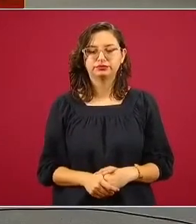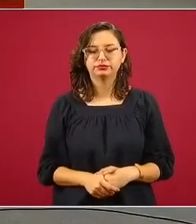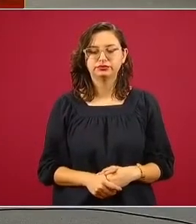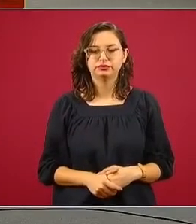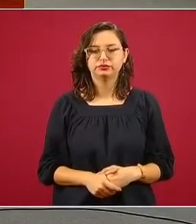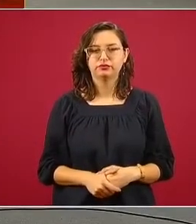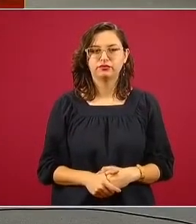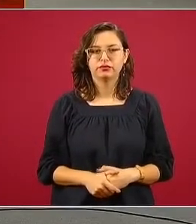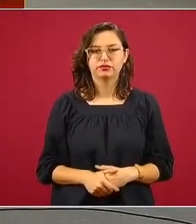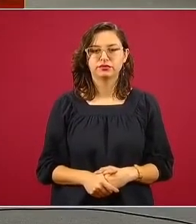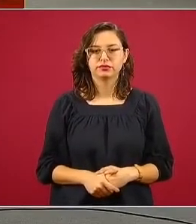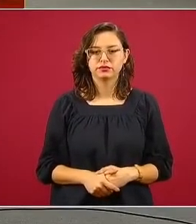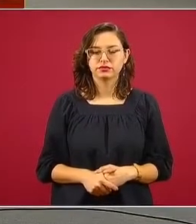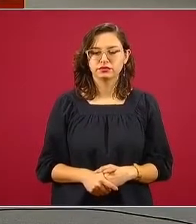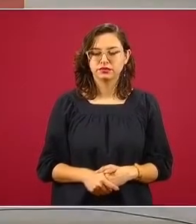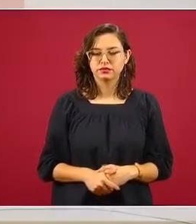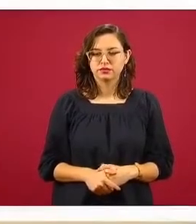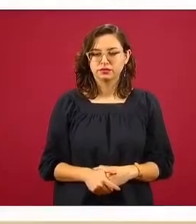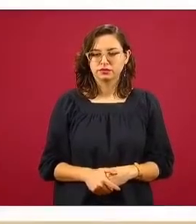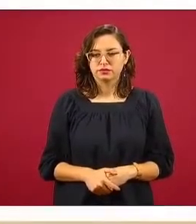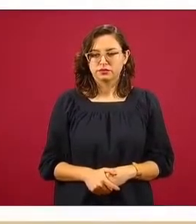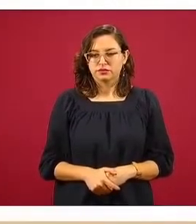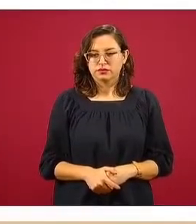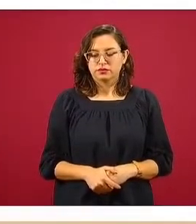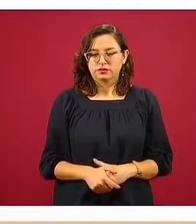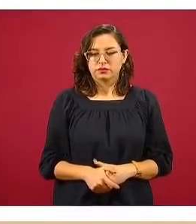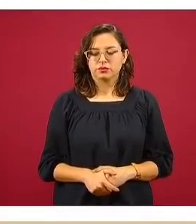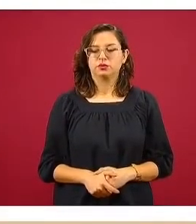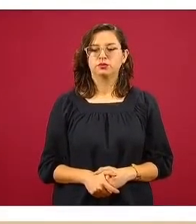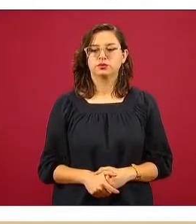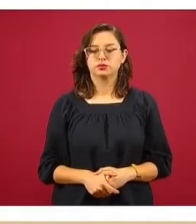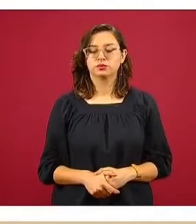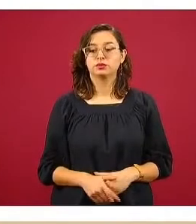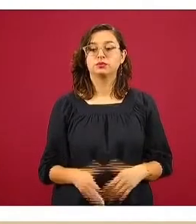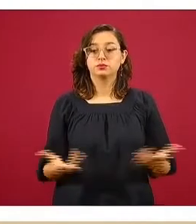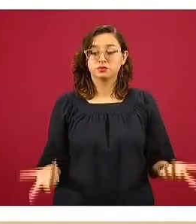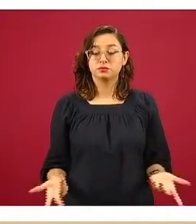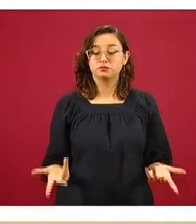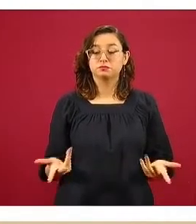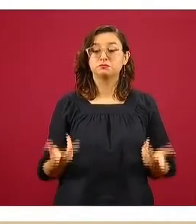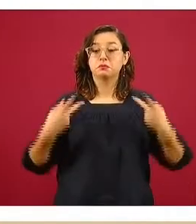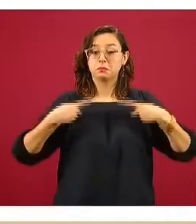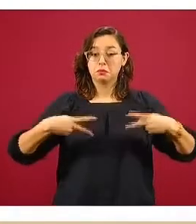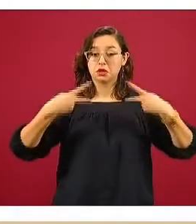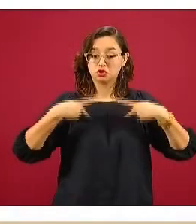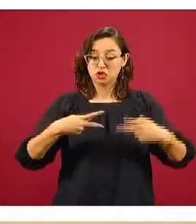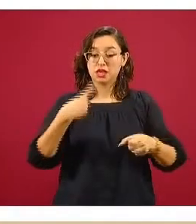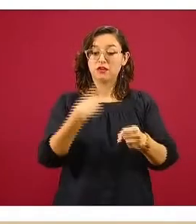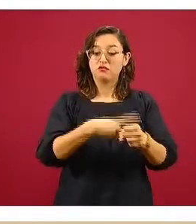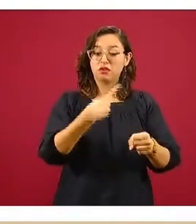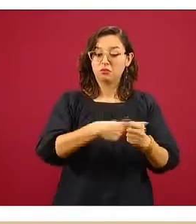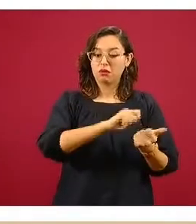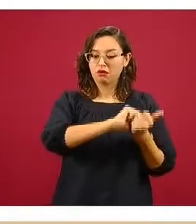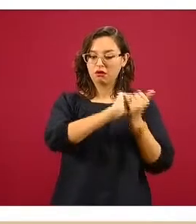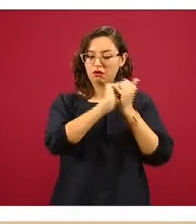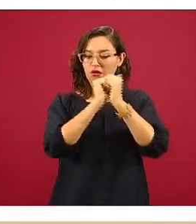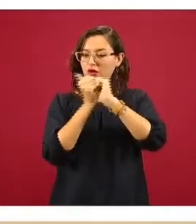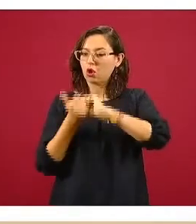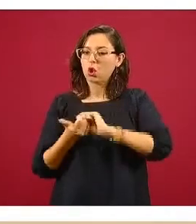siguiente diapositiva, que es precisamente la cantidad de personas que felizmente se han recuperado de la